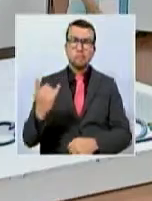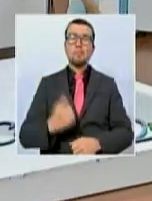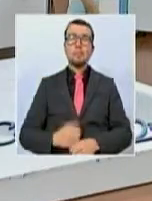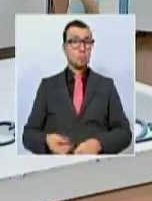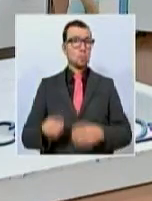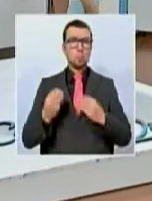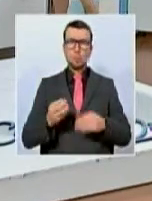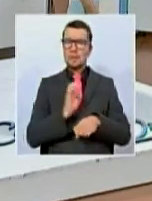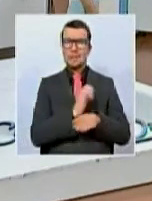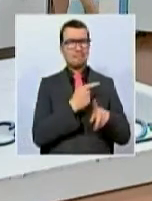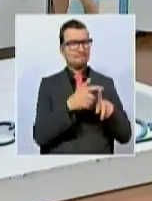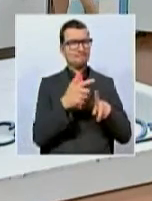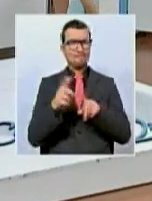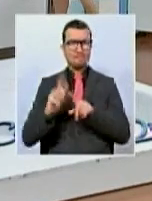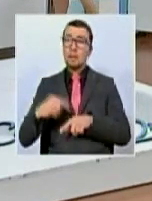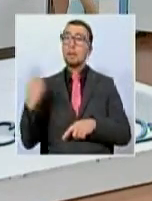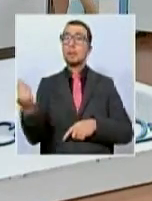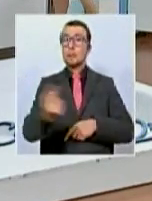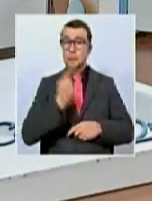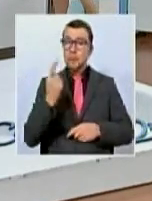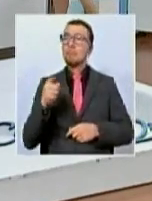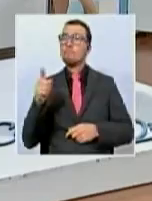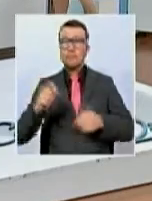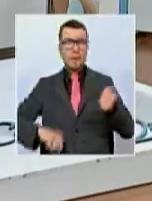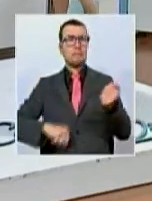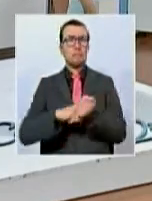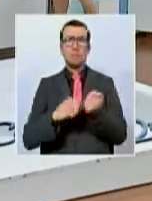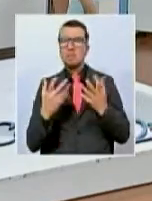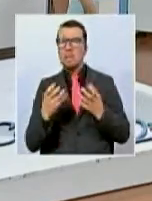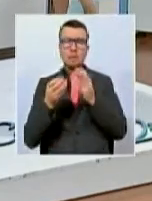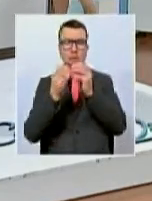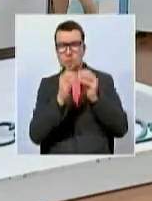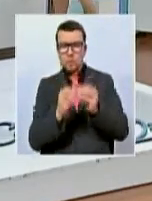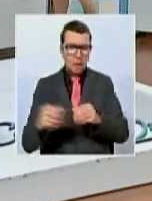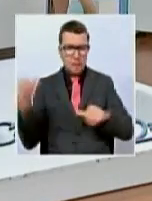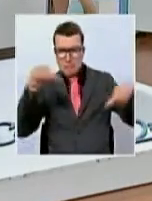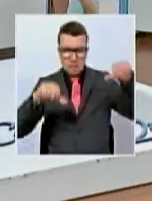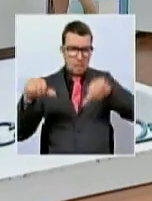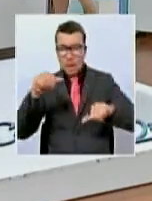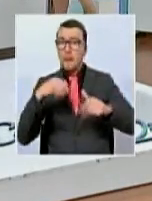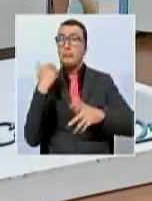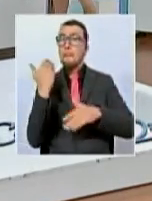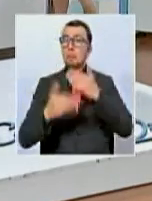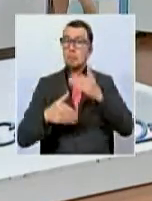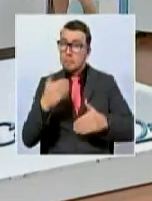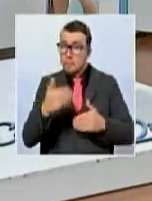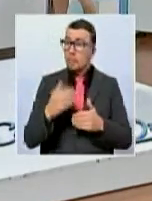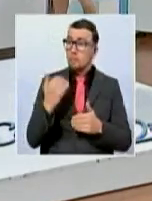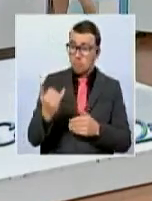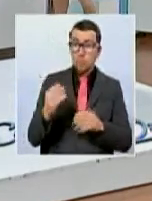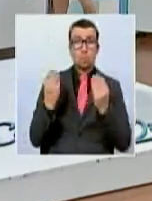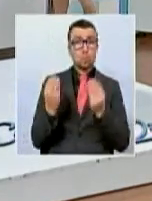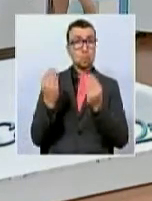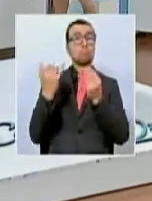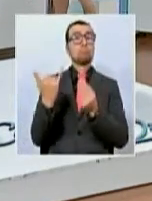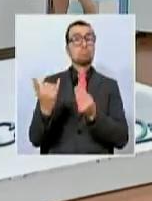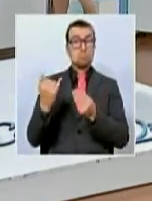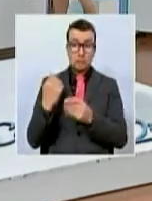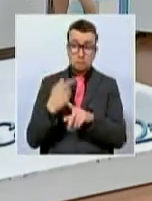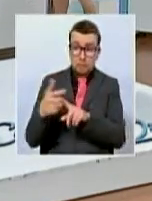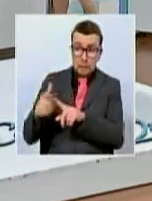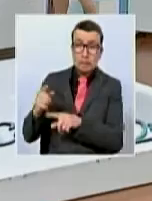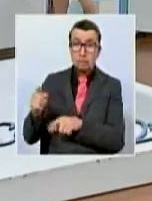entidades en pro de elaborar, de procesar unos muy buenos productos naturales y quiero